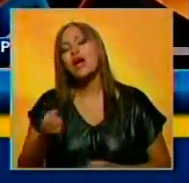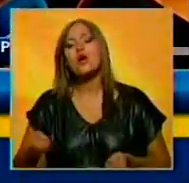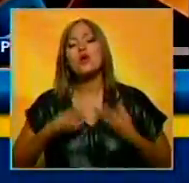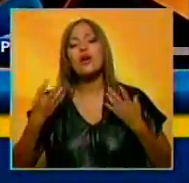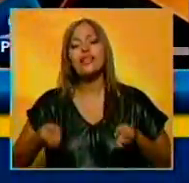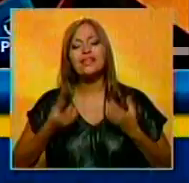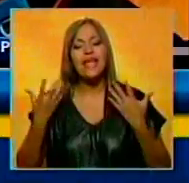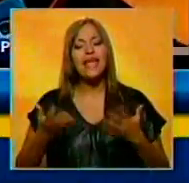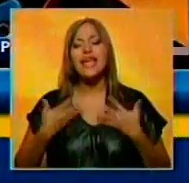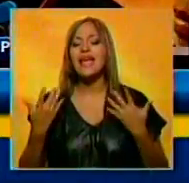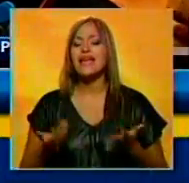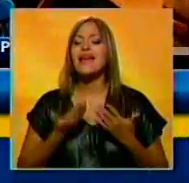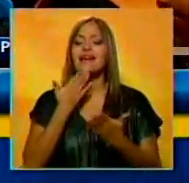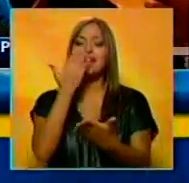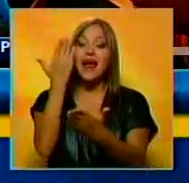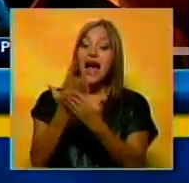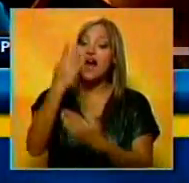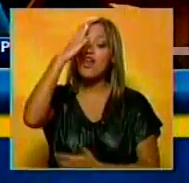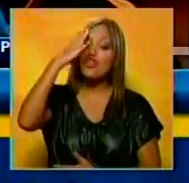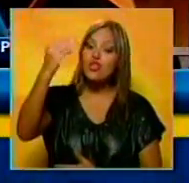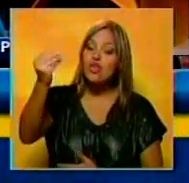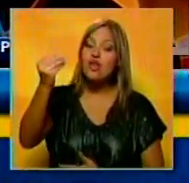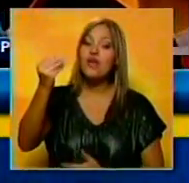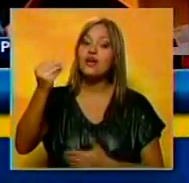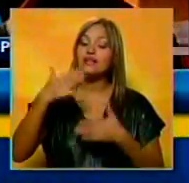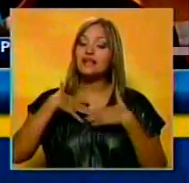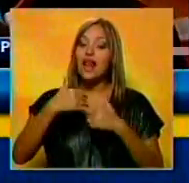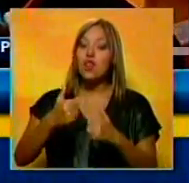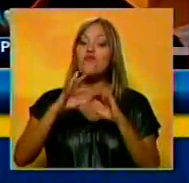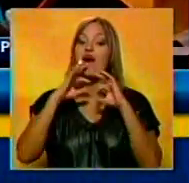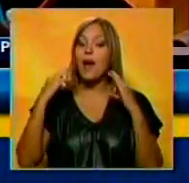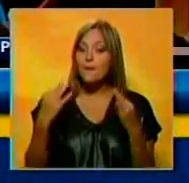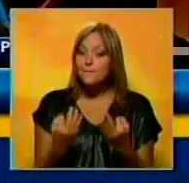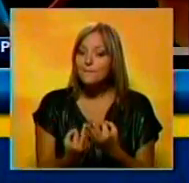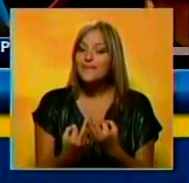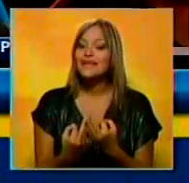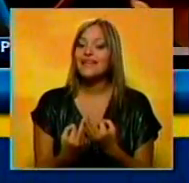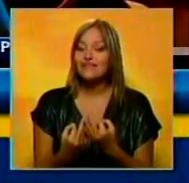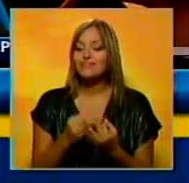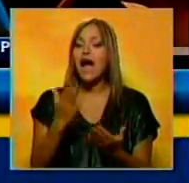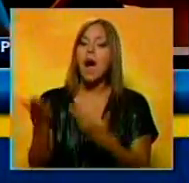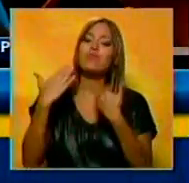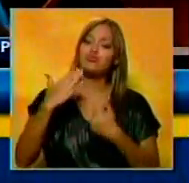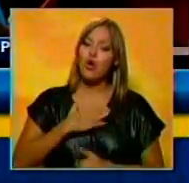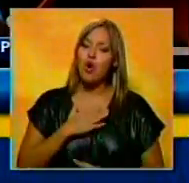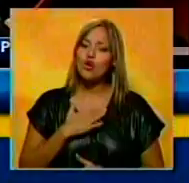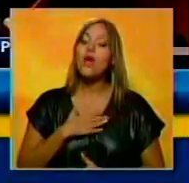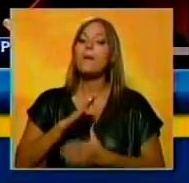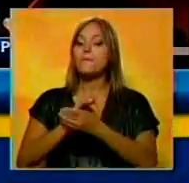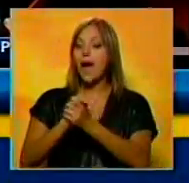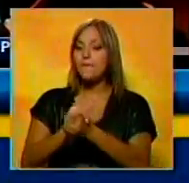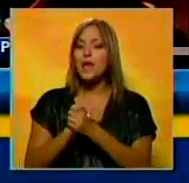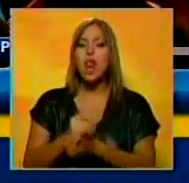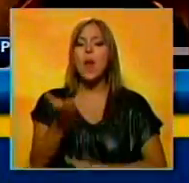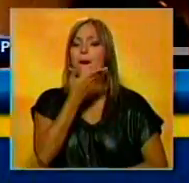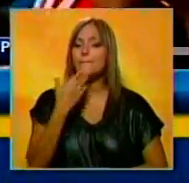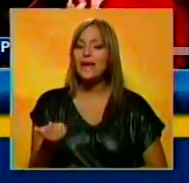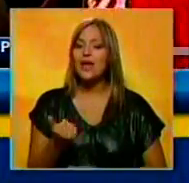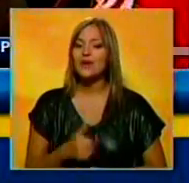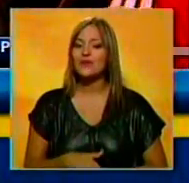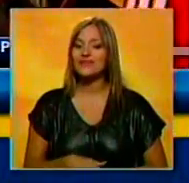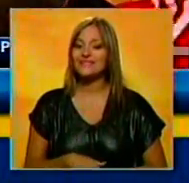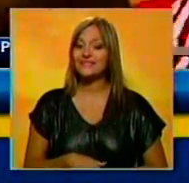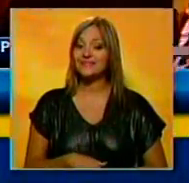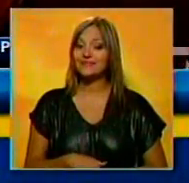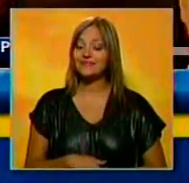Contento. Gracias a Dios por salud, mi familia que ha sido grande apoyándome, mi compañero lo máximo